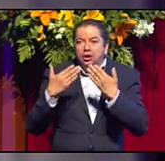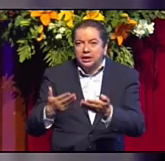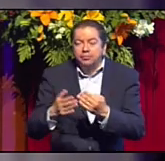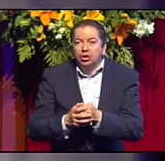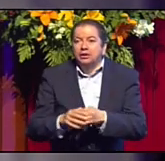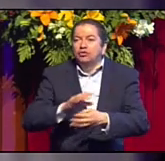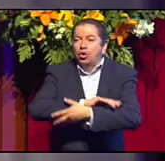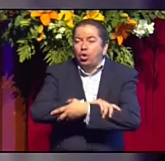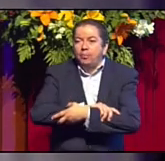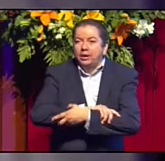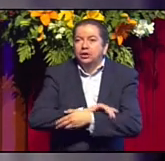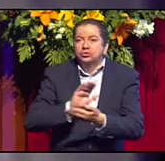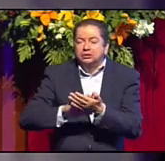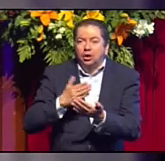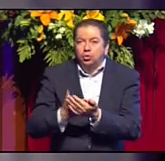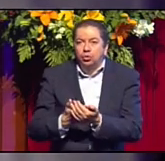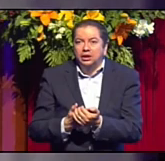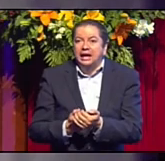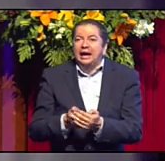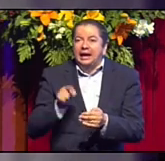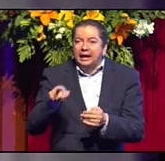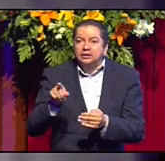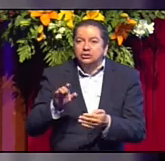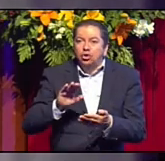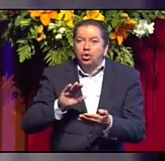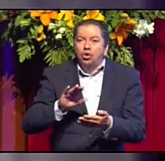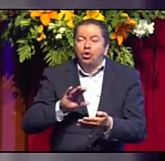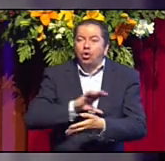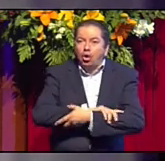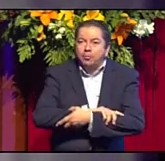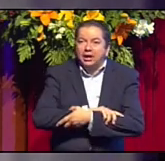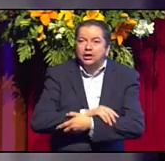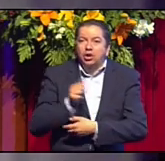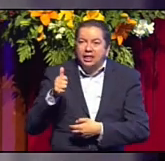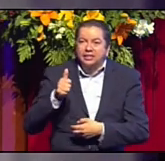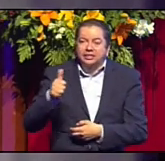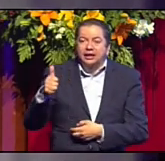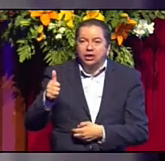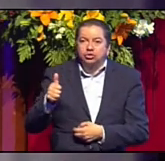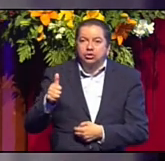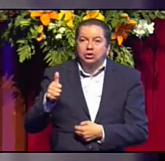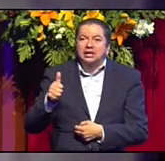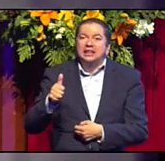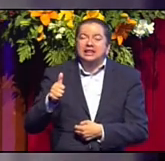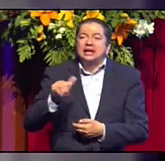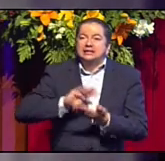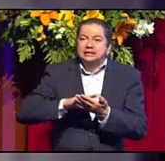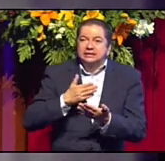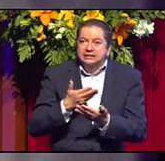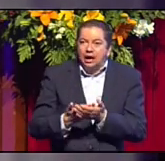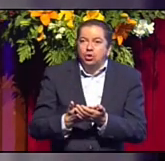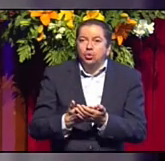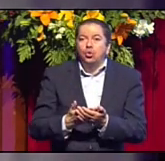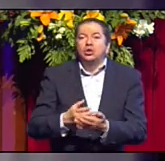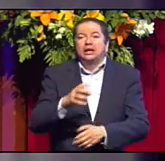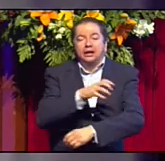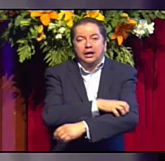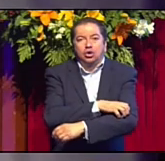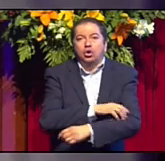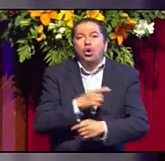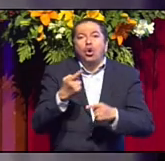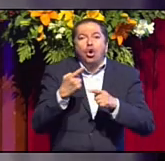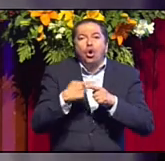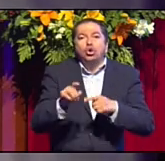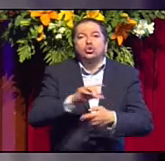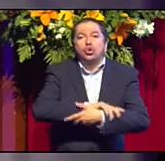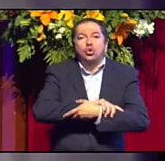ese convenio de salud, ese convenio con el director de salud regional u otros convenios, nosotros estamos disponibles